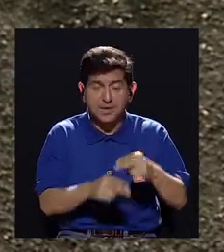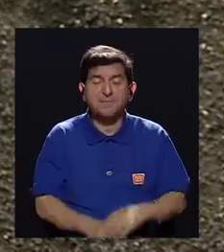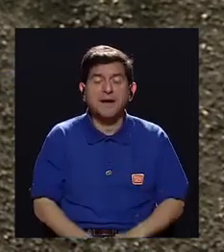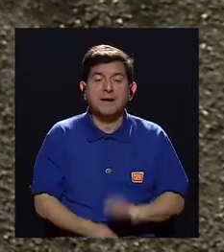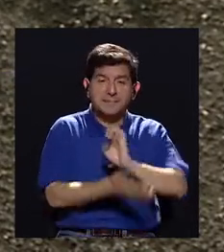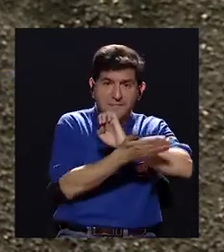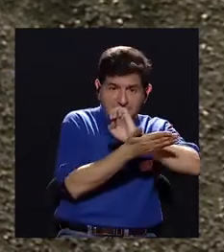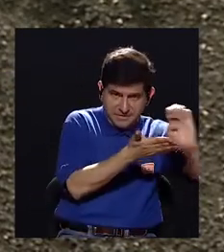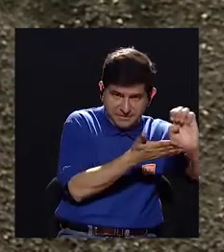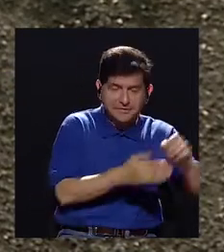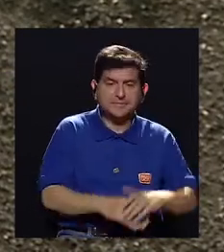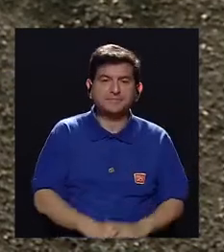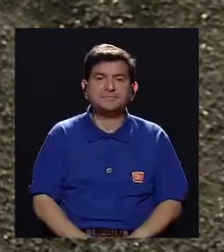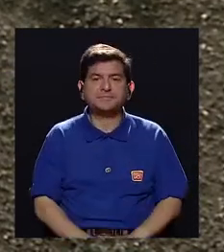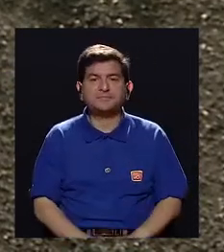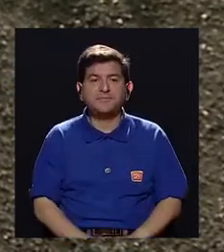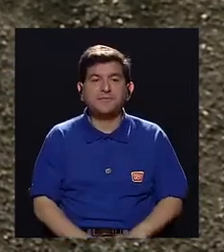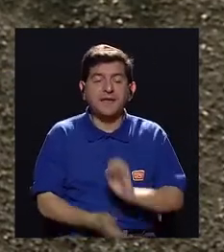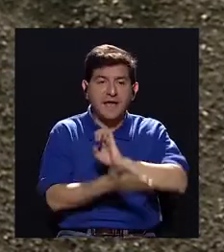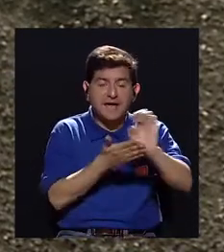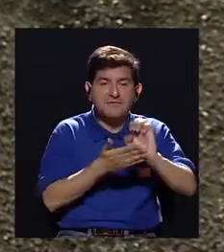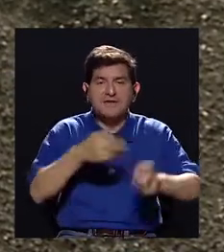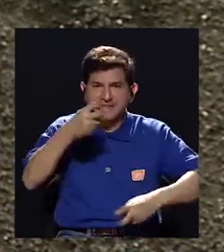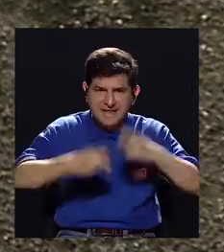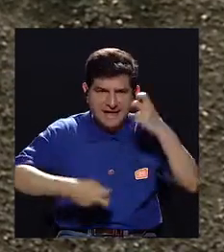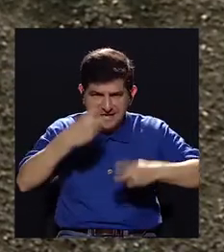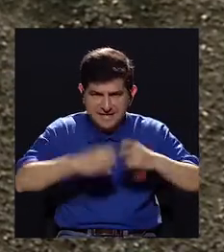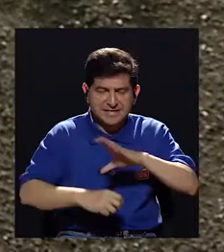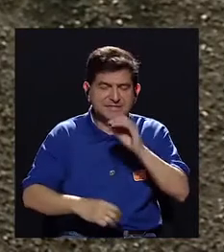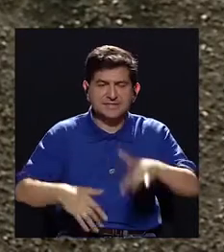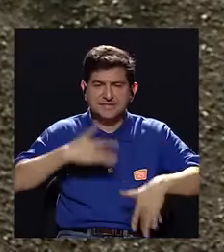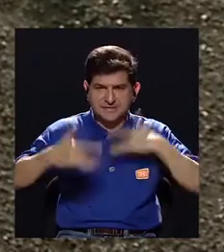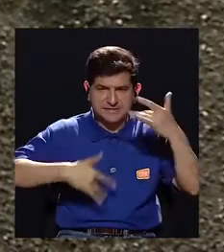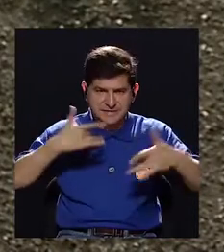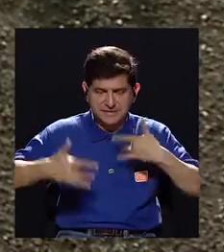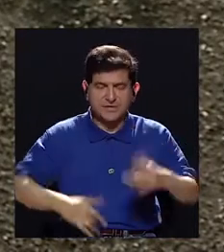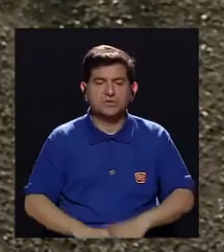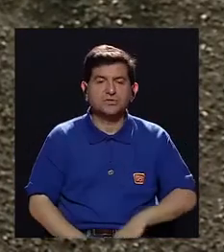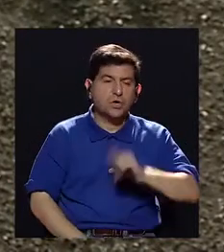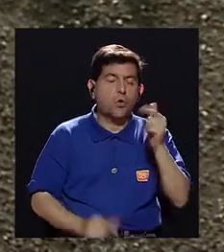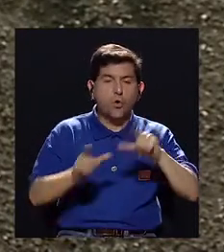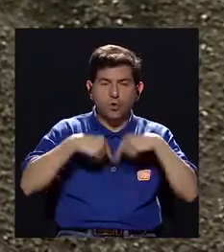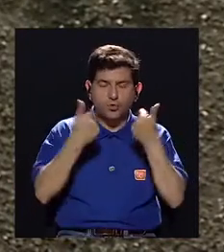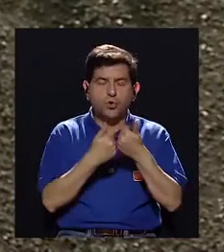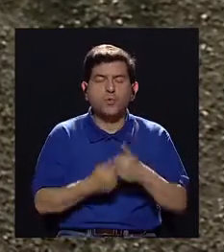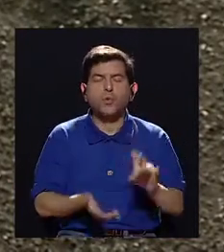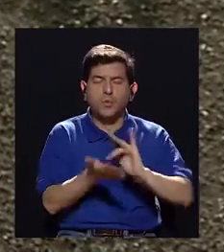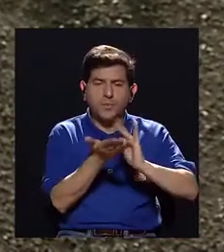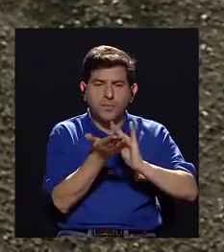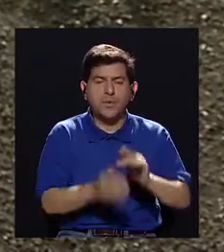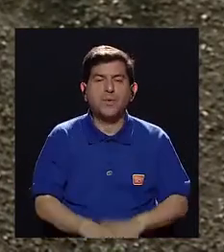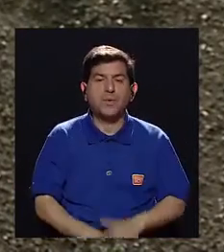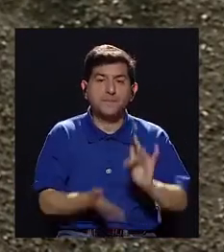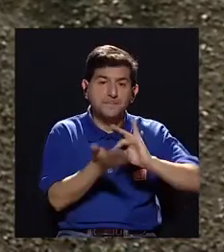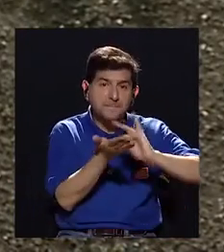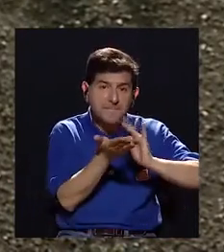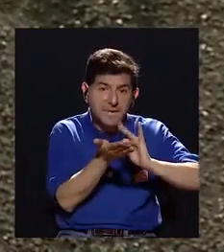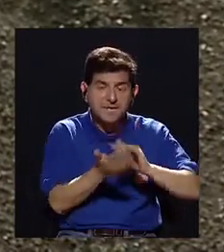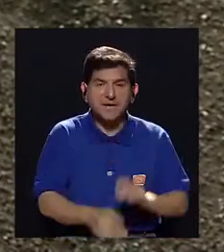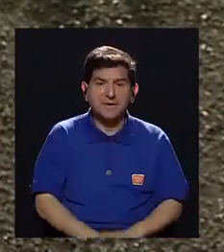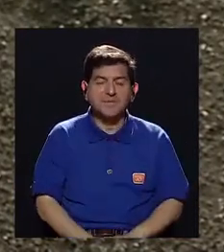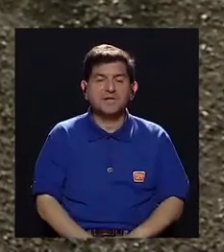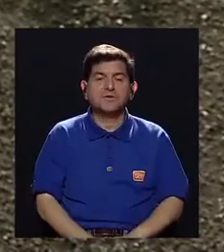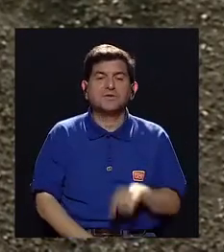medicamentos preventivos, evitan las crisis y los síntomas. El otro grupo de medicamentos son los medicamentos